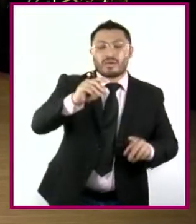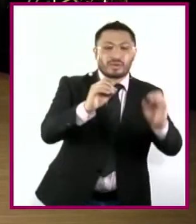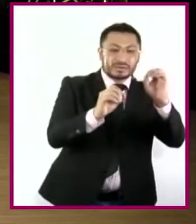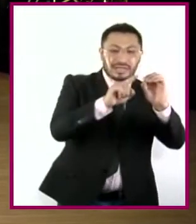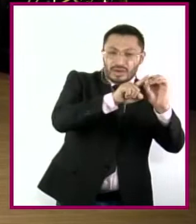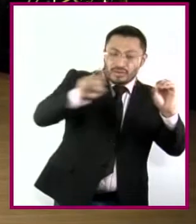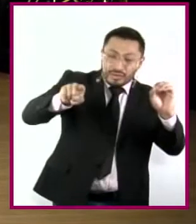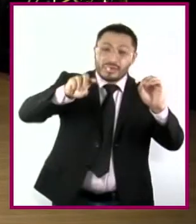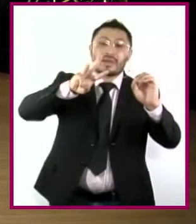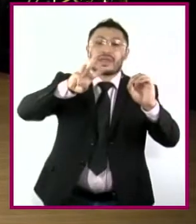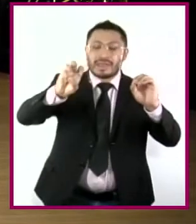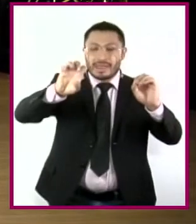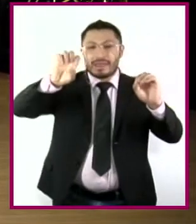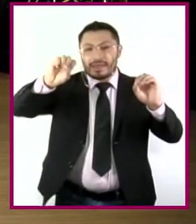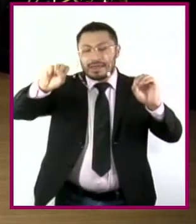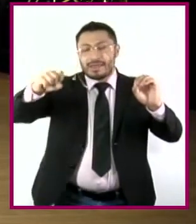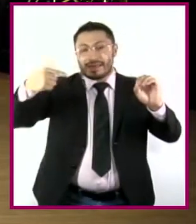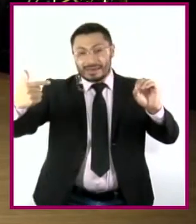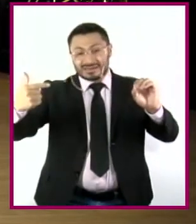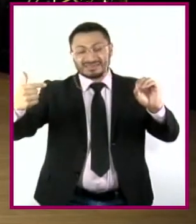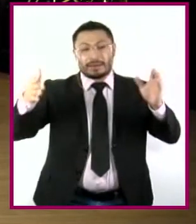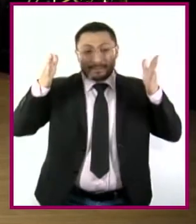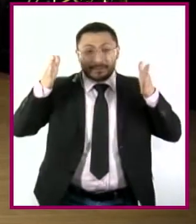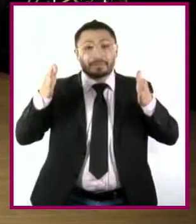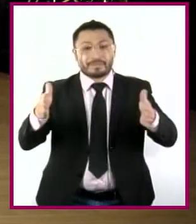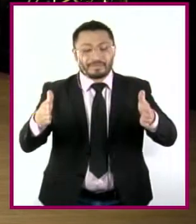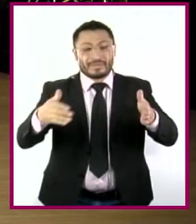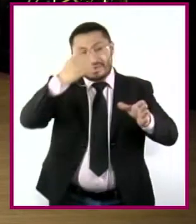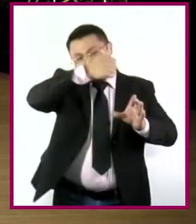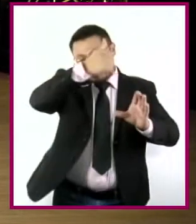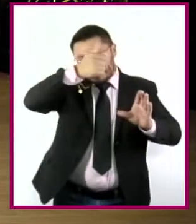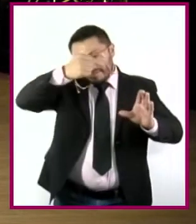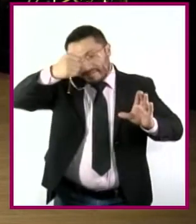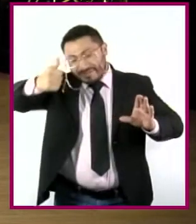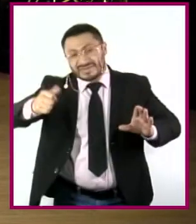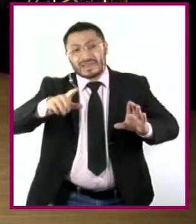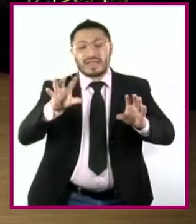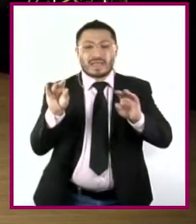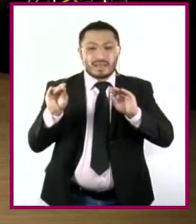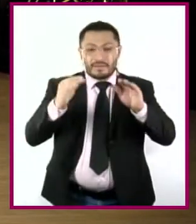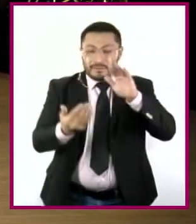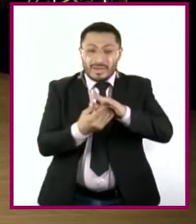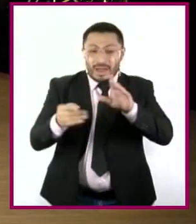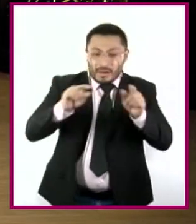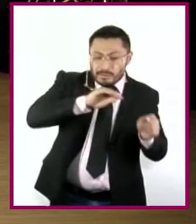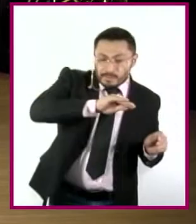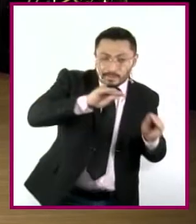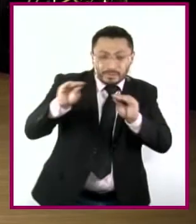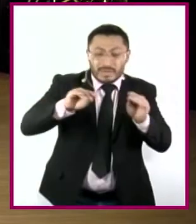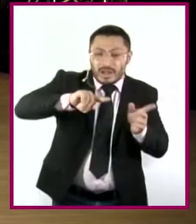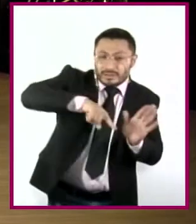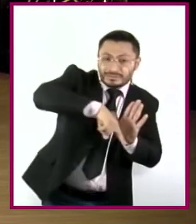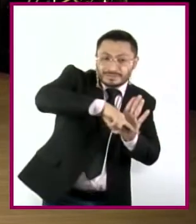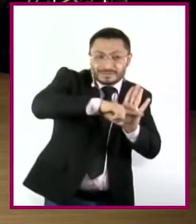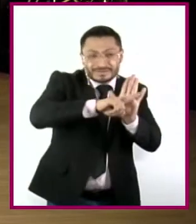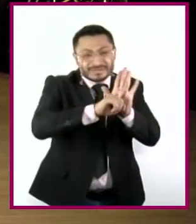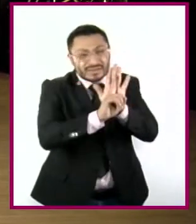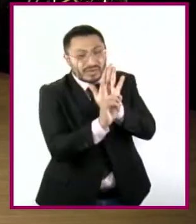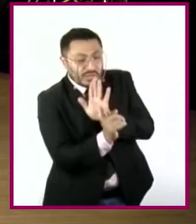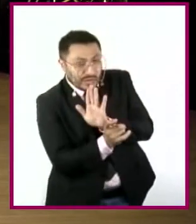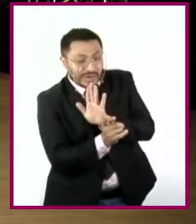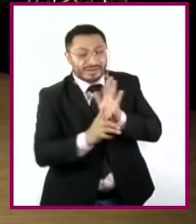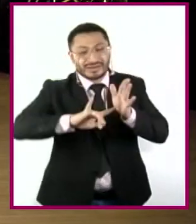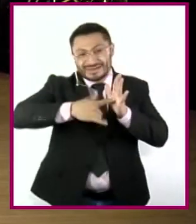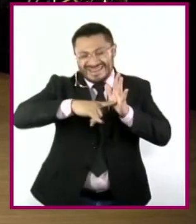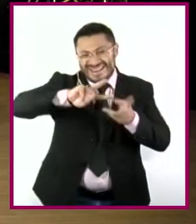y 360 grados. Cada uno representa la rotación de la mesa en ese ángulo en sentido contrario a las agujas